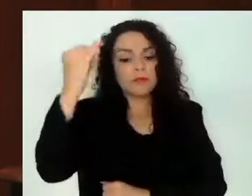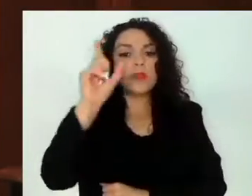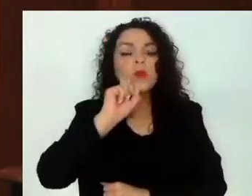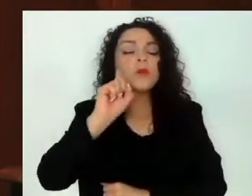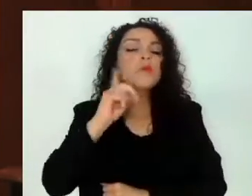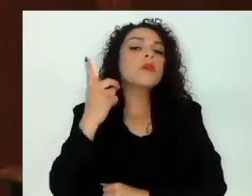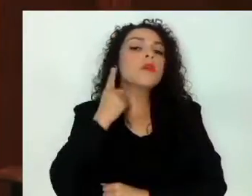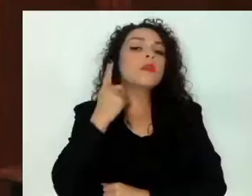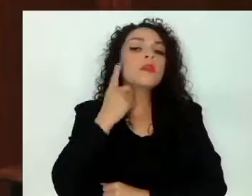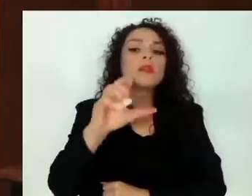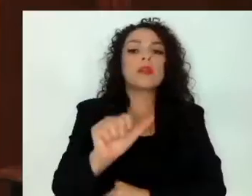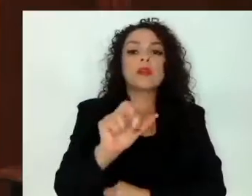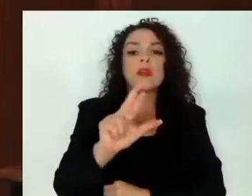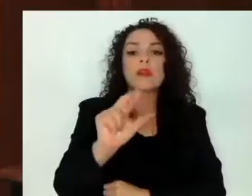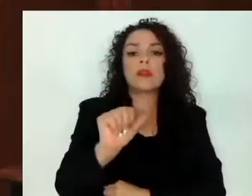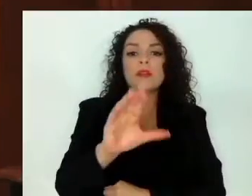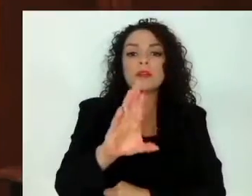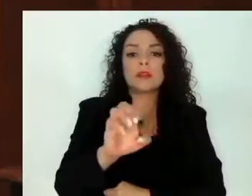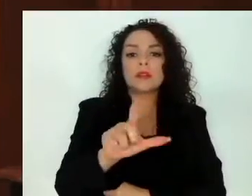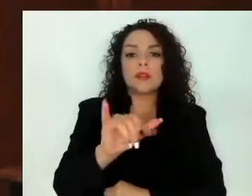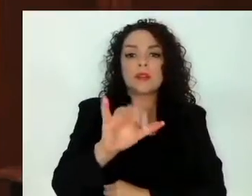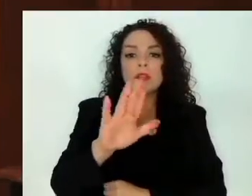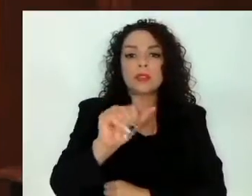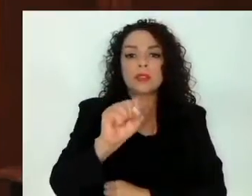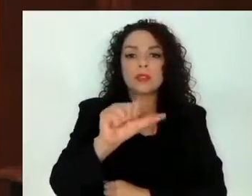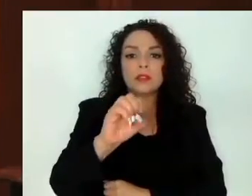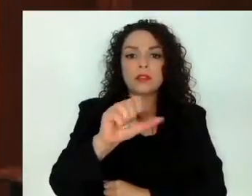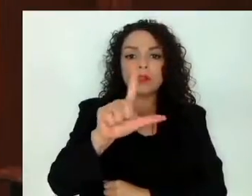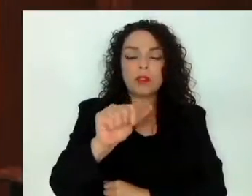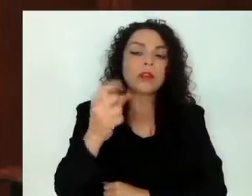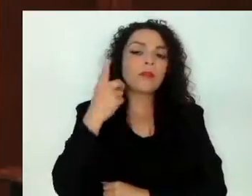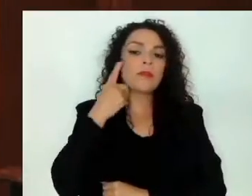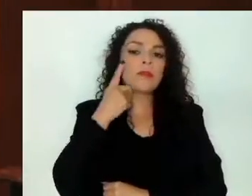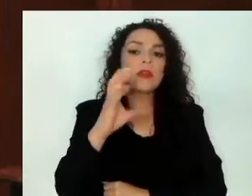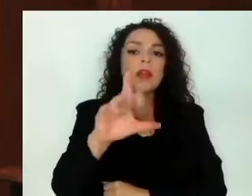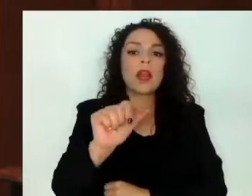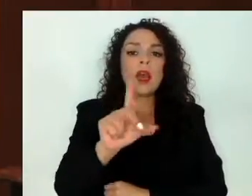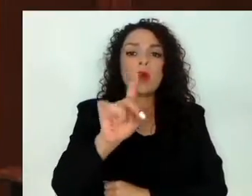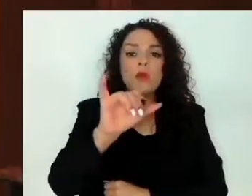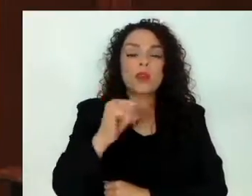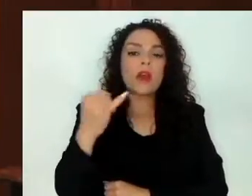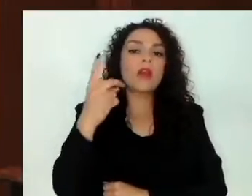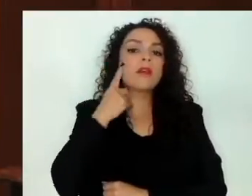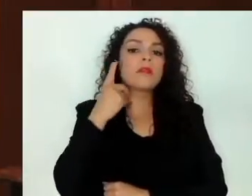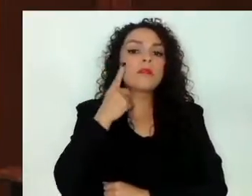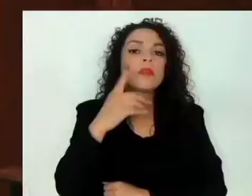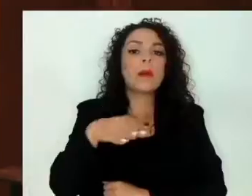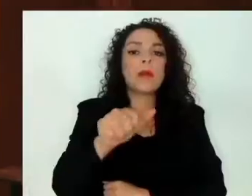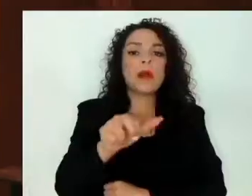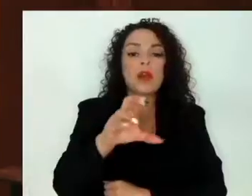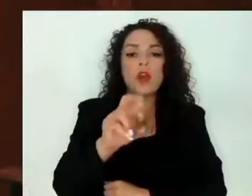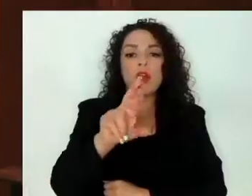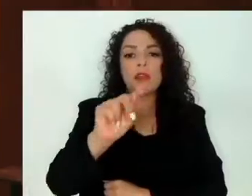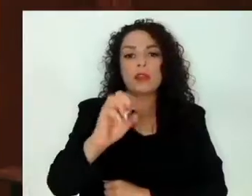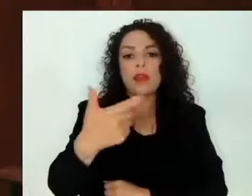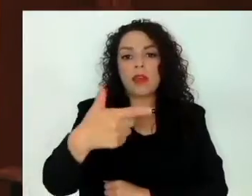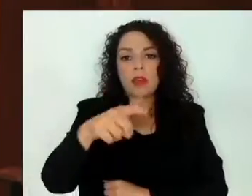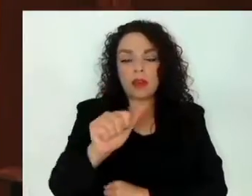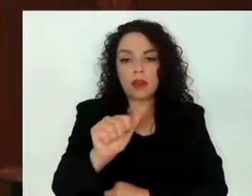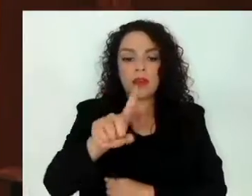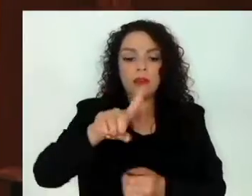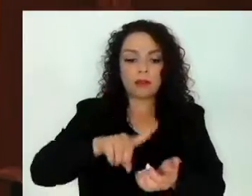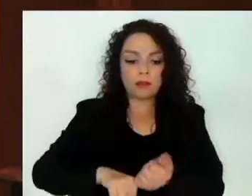Araceli Casasola Salazar, la diputada Claudia González Cerón y el diputado Omar Ortega Álvarez, en nombre del Grupo